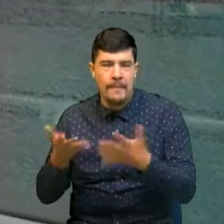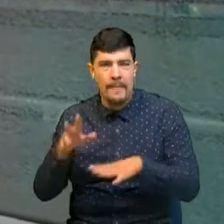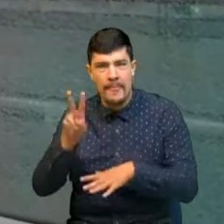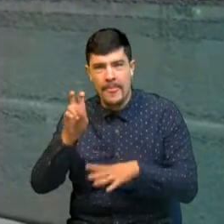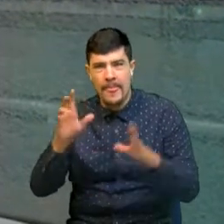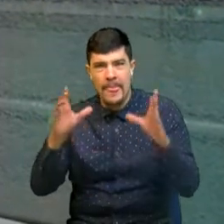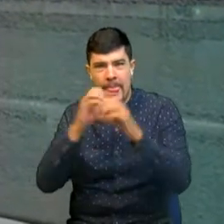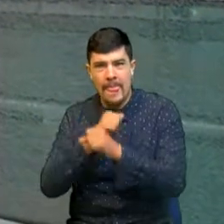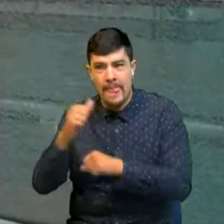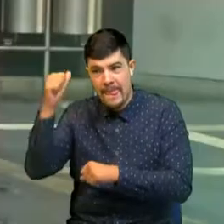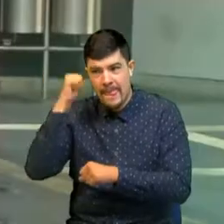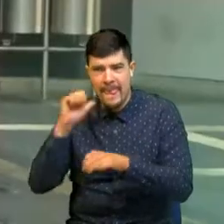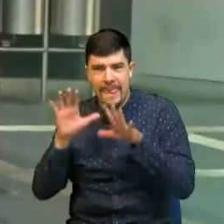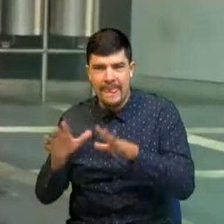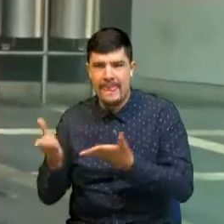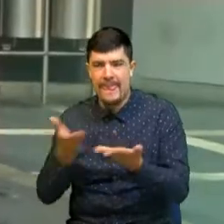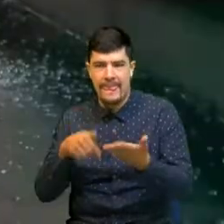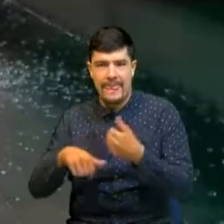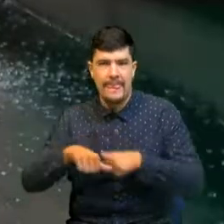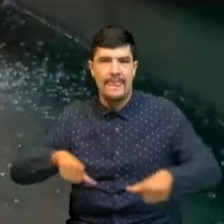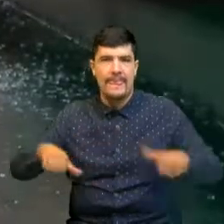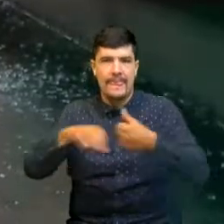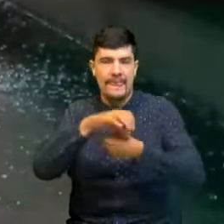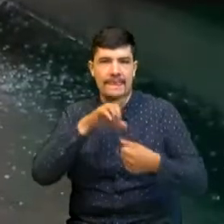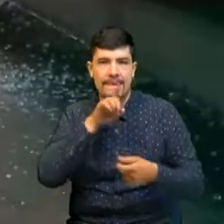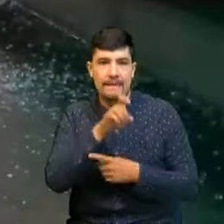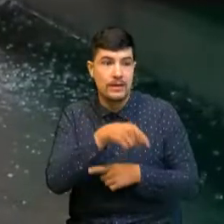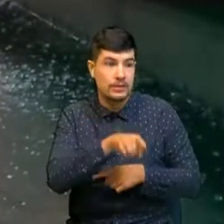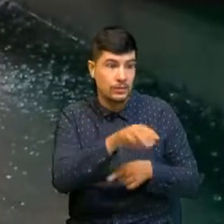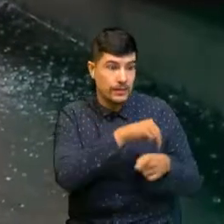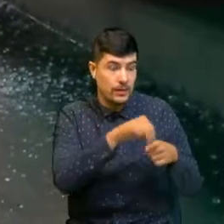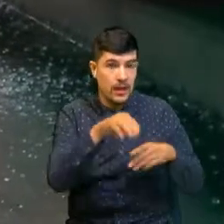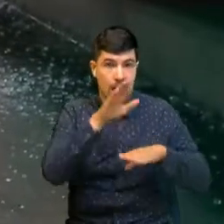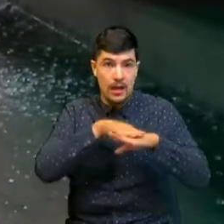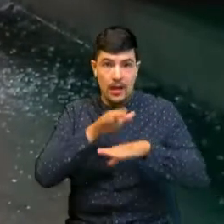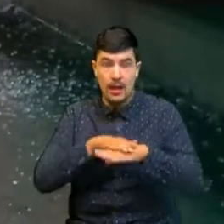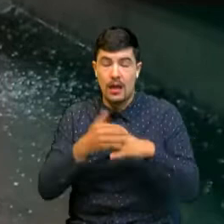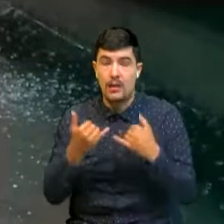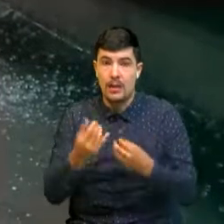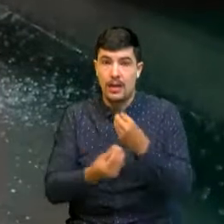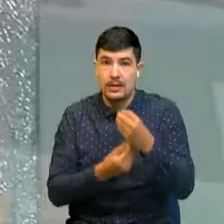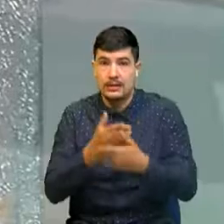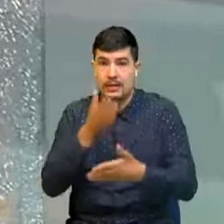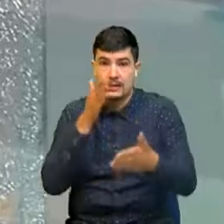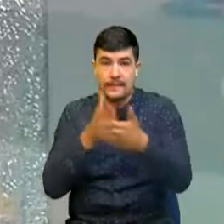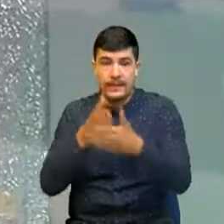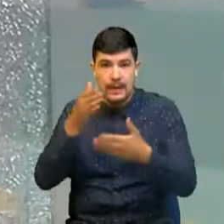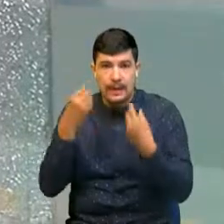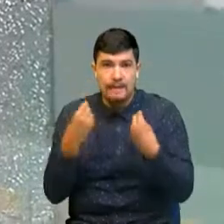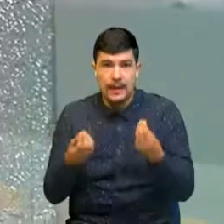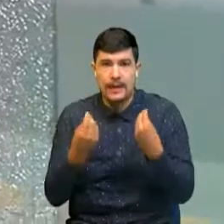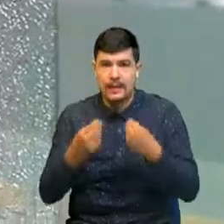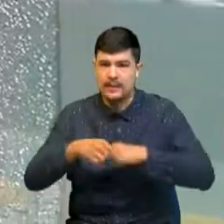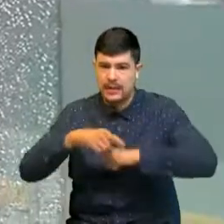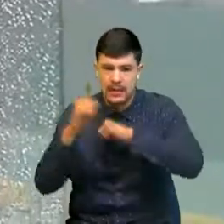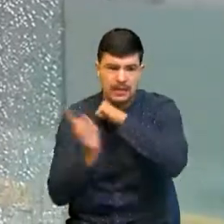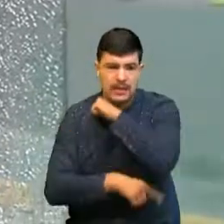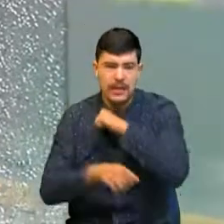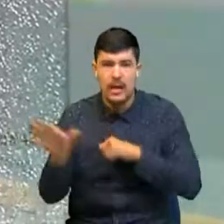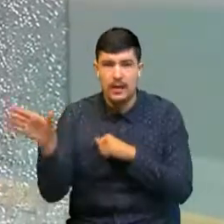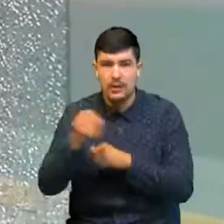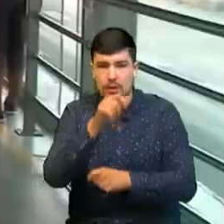siete de la noche en todo el área metropolitana bucaramanga metrolínea anunció que interpondrá demandas penales para que se sancione a las personas